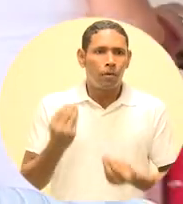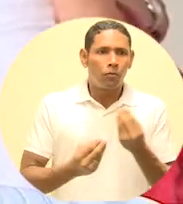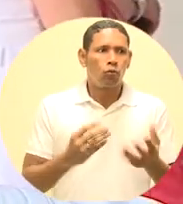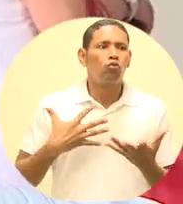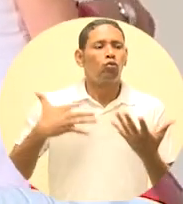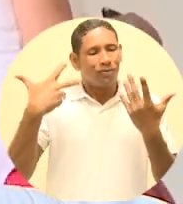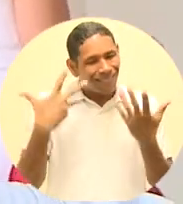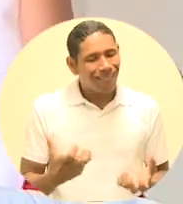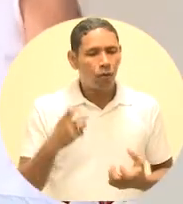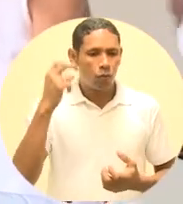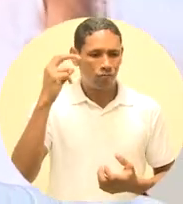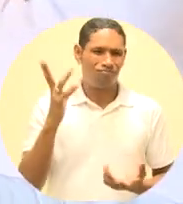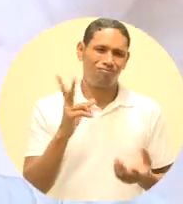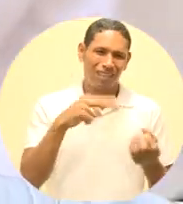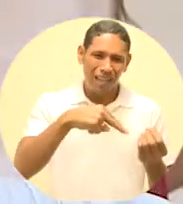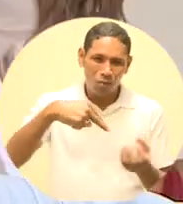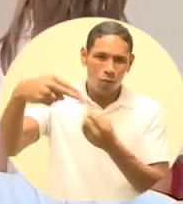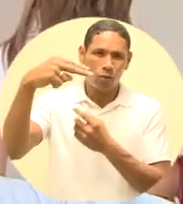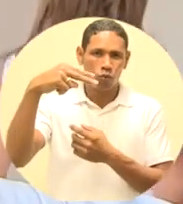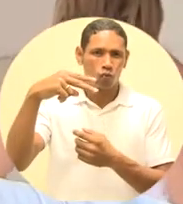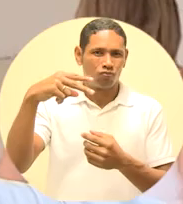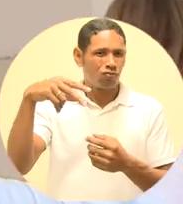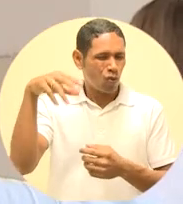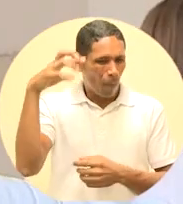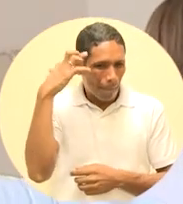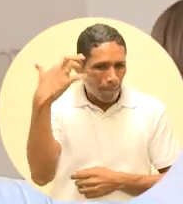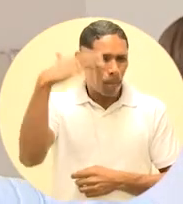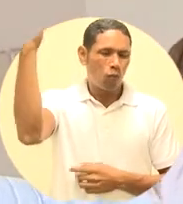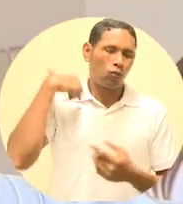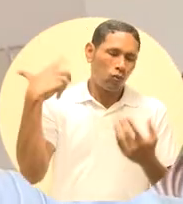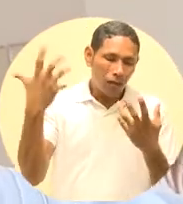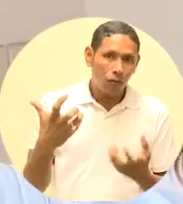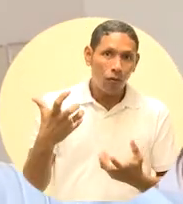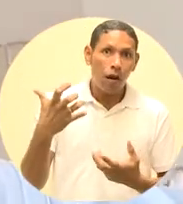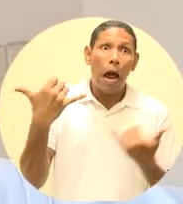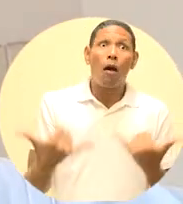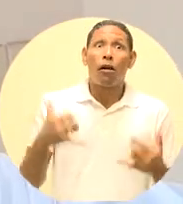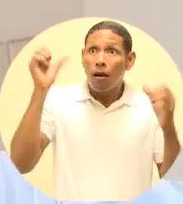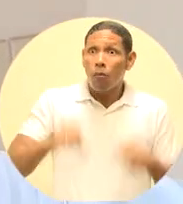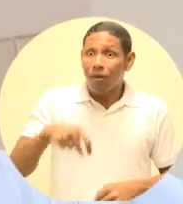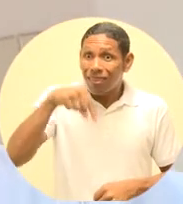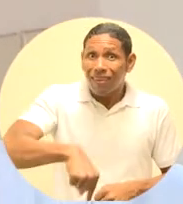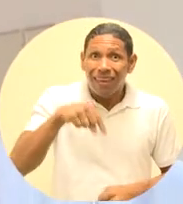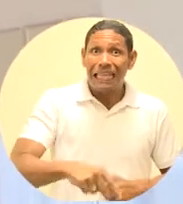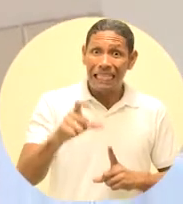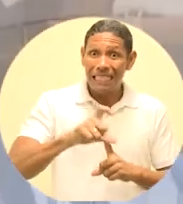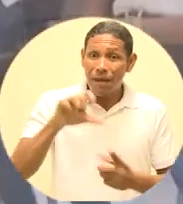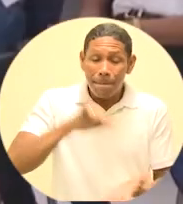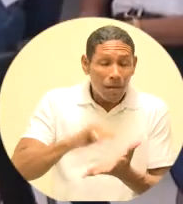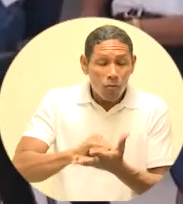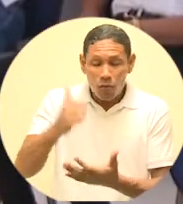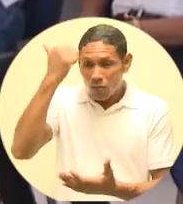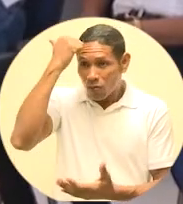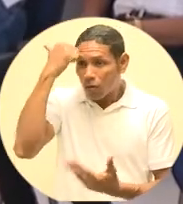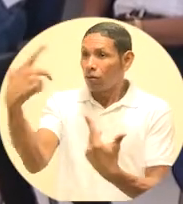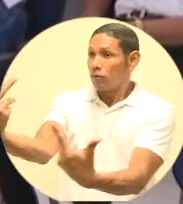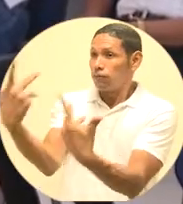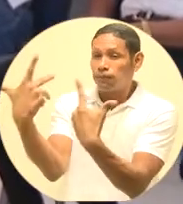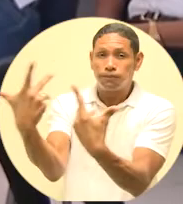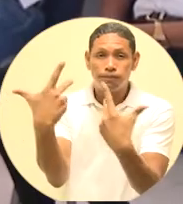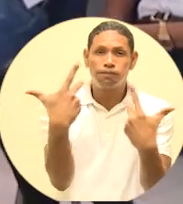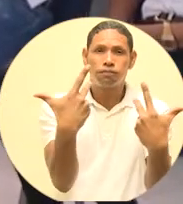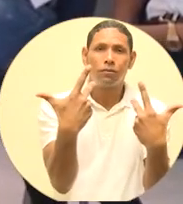para acceder a una educación superior. Y ver la oportunidad aquí en Ciénaga, recibir las clases aquí en Ciénaga